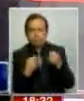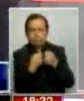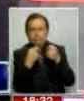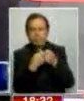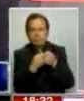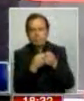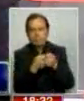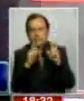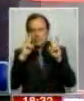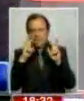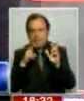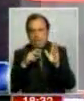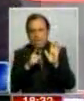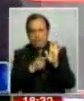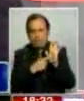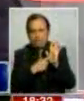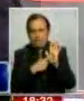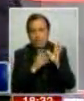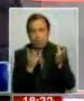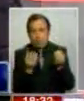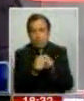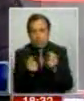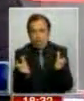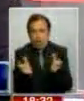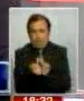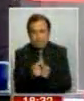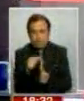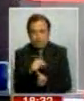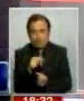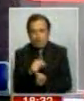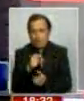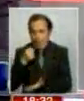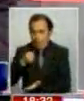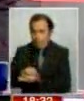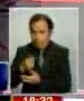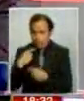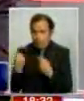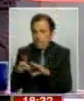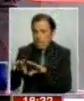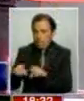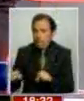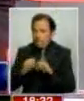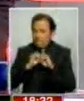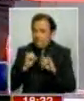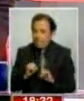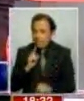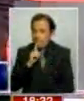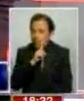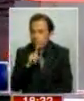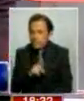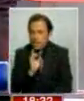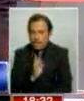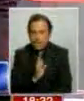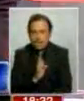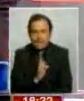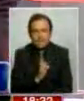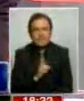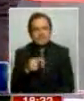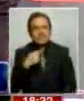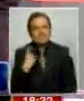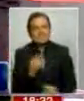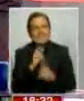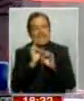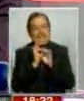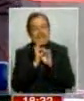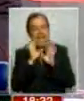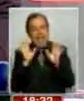por cierto, digamos, es minoría, digamos, de la comisión. Pero en el fondo estamos de acuerdo, y en la forma, la pregunta es, estemos, digamos, claros